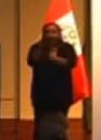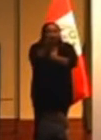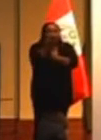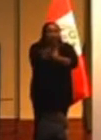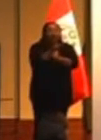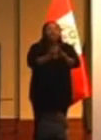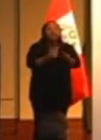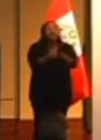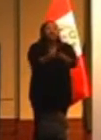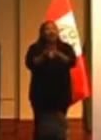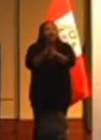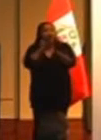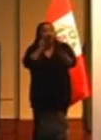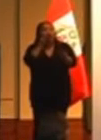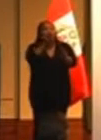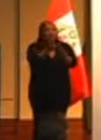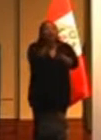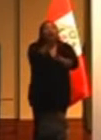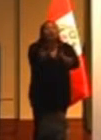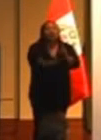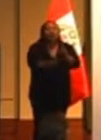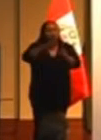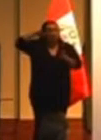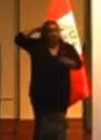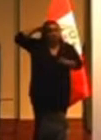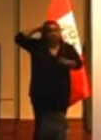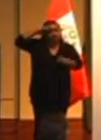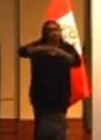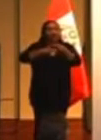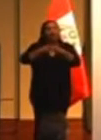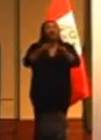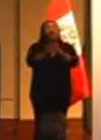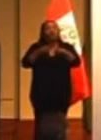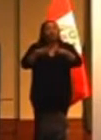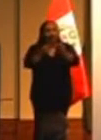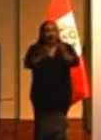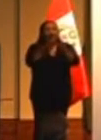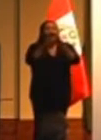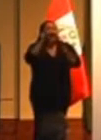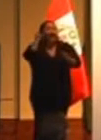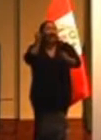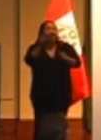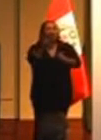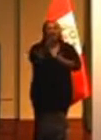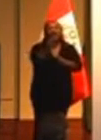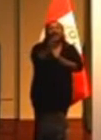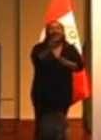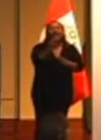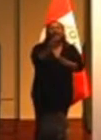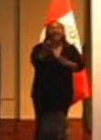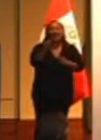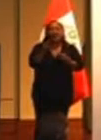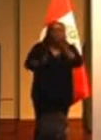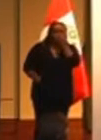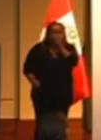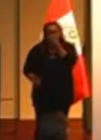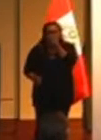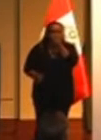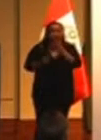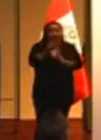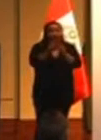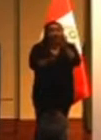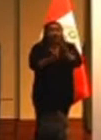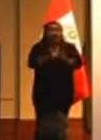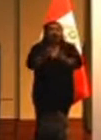Nacional a la que hemos entregado radios Tetra. Como anécdota, una vez encontramos un policía que estaba fuera de